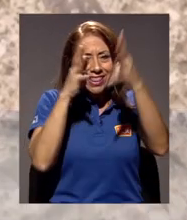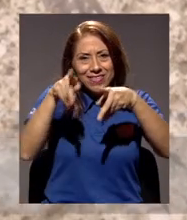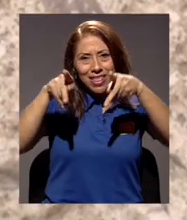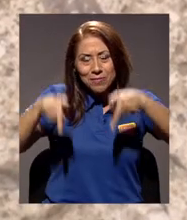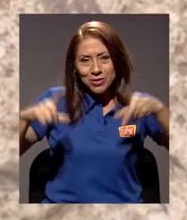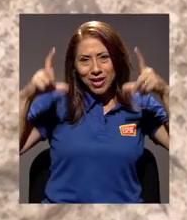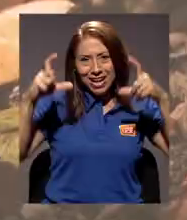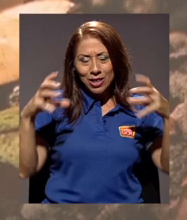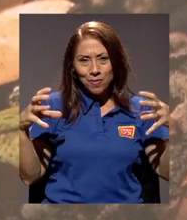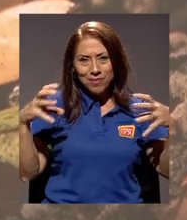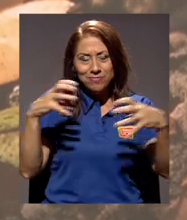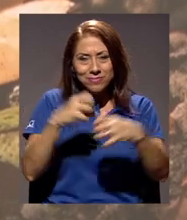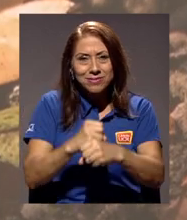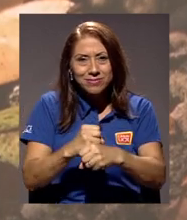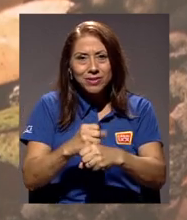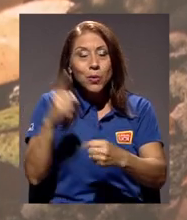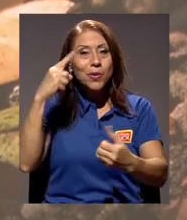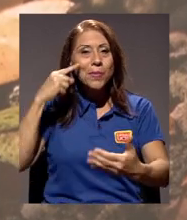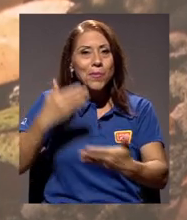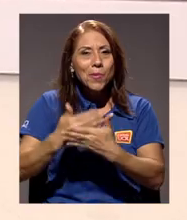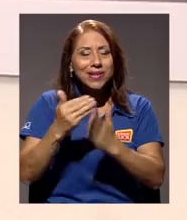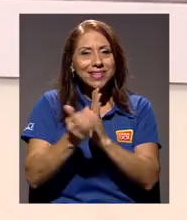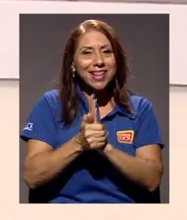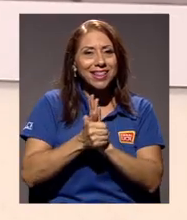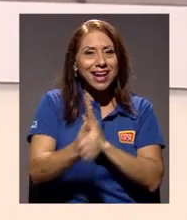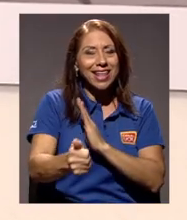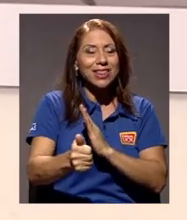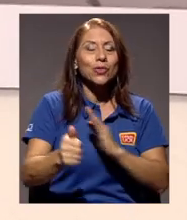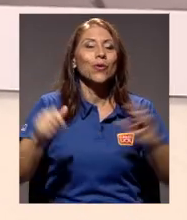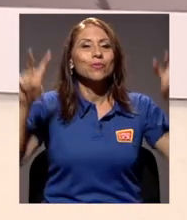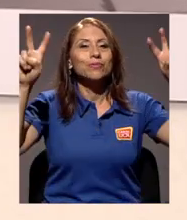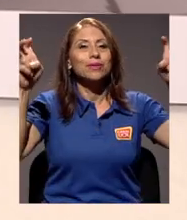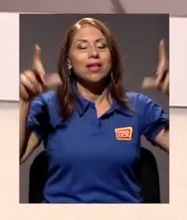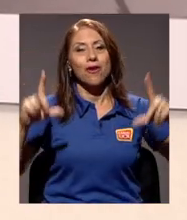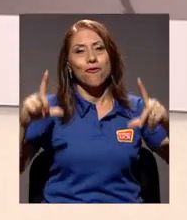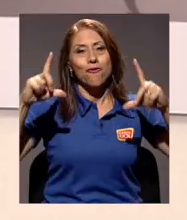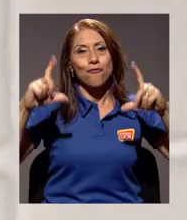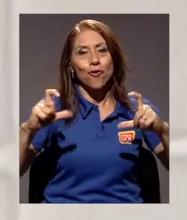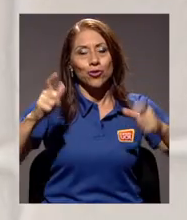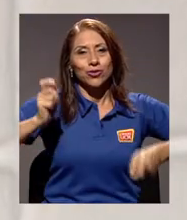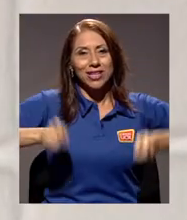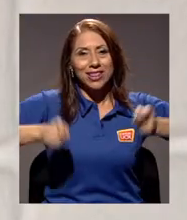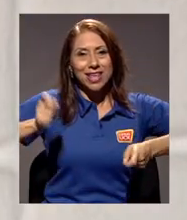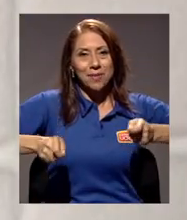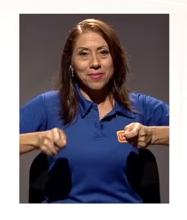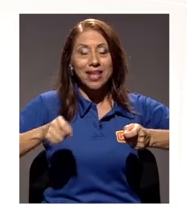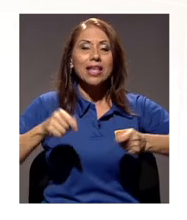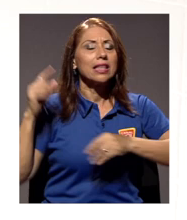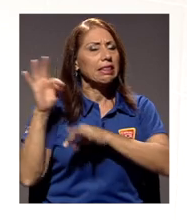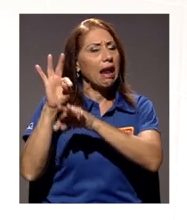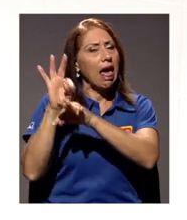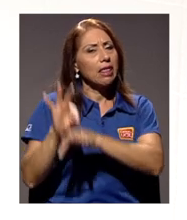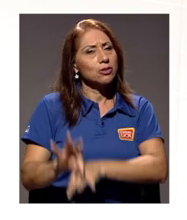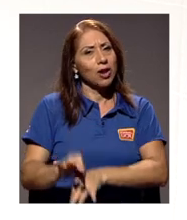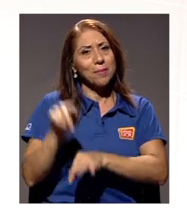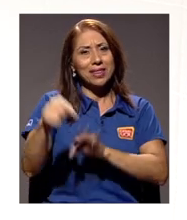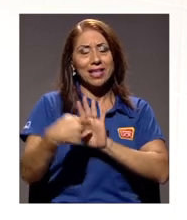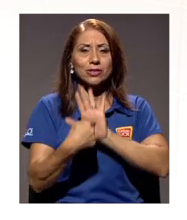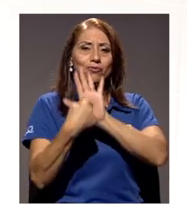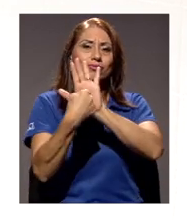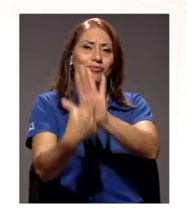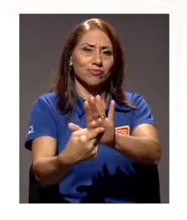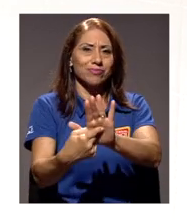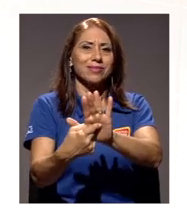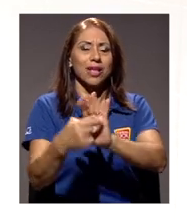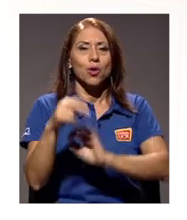toma. Una muestra de este talento se encuentra en Foto Septiembre, una exposición realizada tradicionalmente en la UCR durante